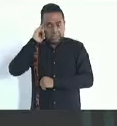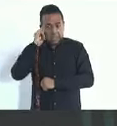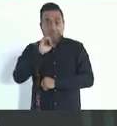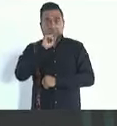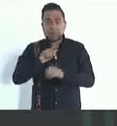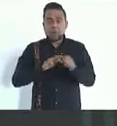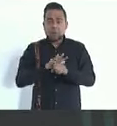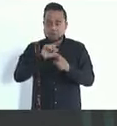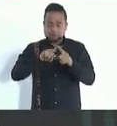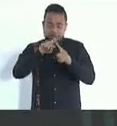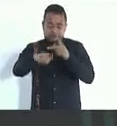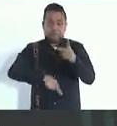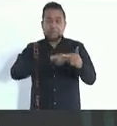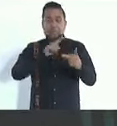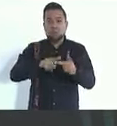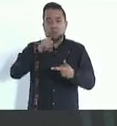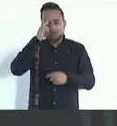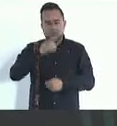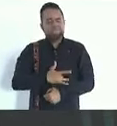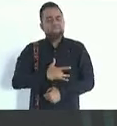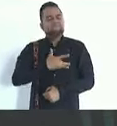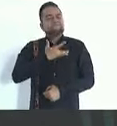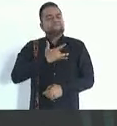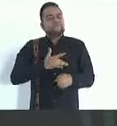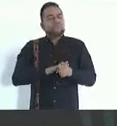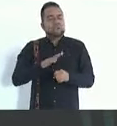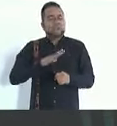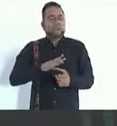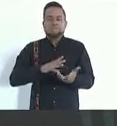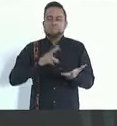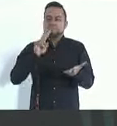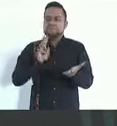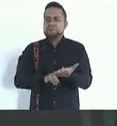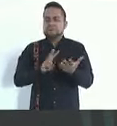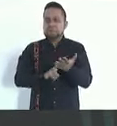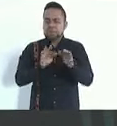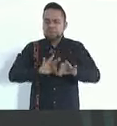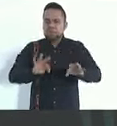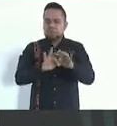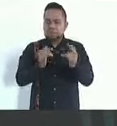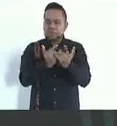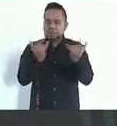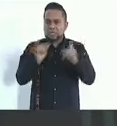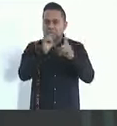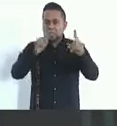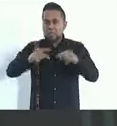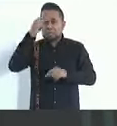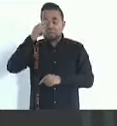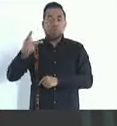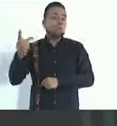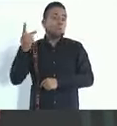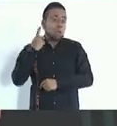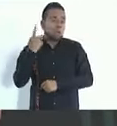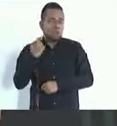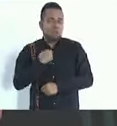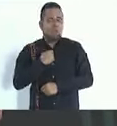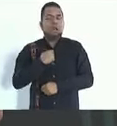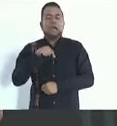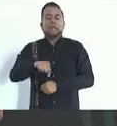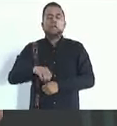el pilar de la profunda y gran historia política de nuestro país, que también se siente